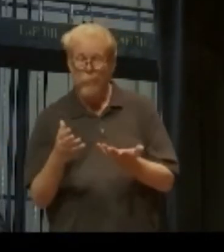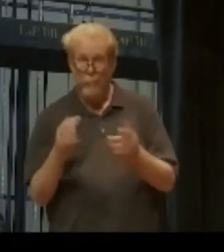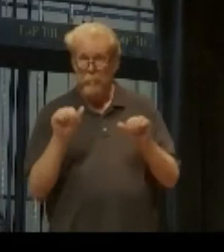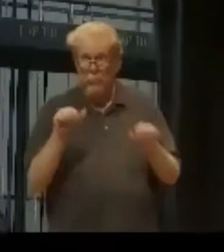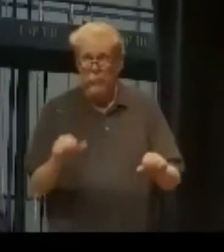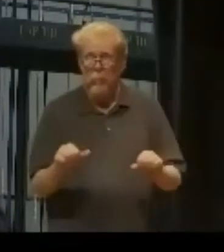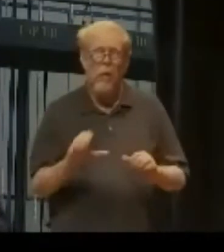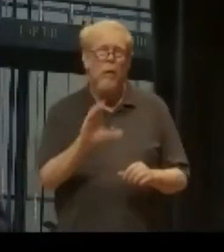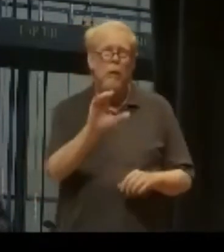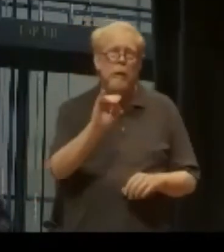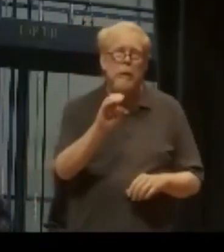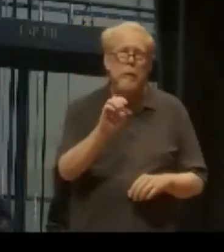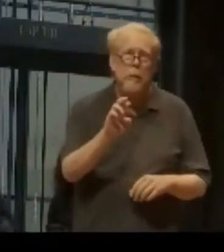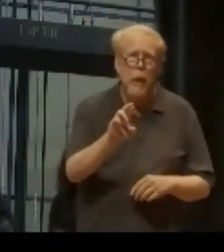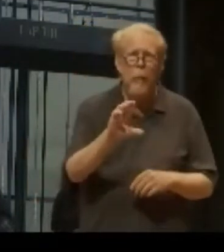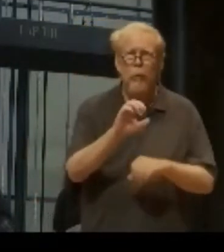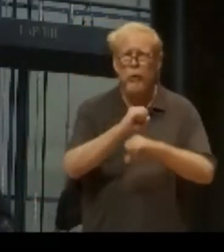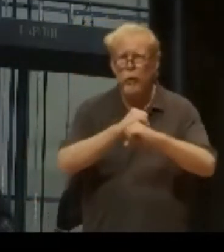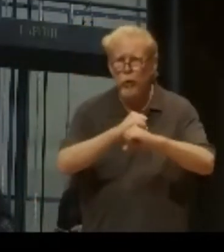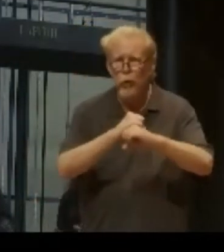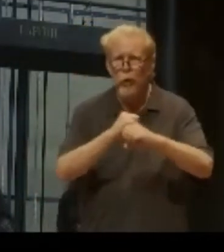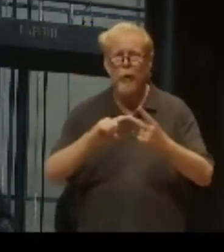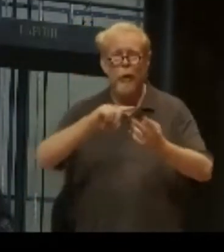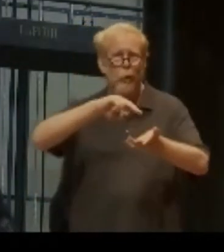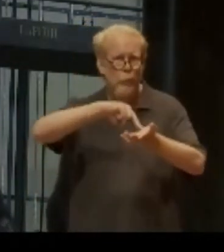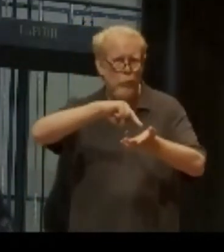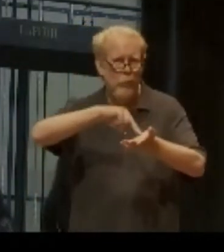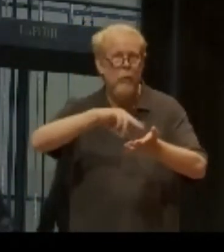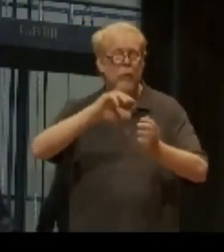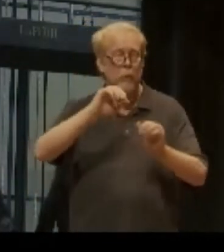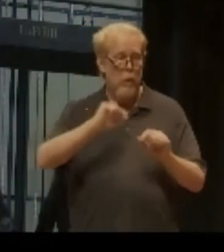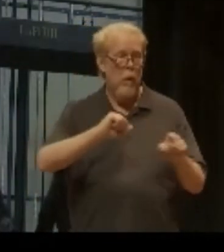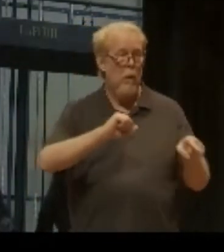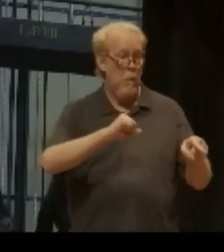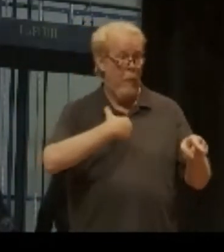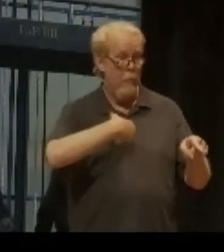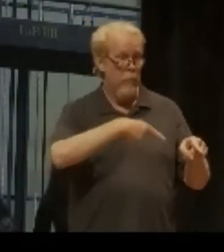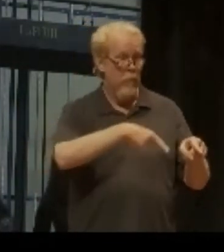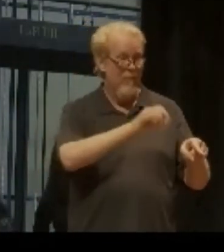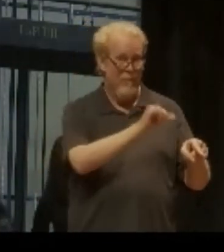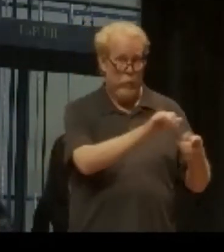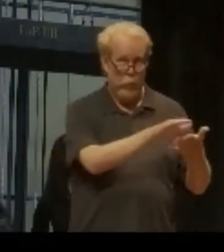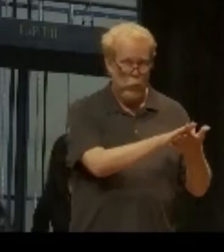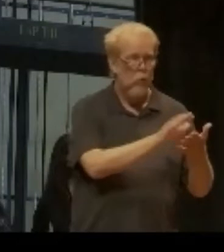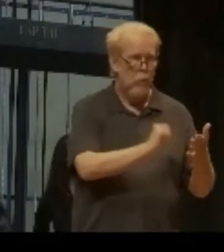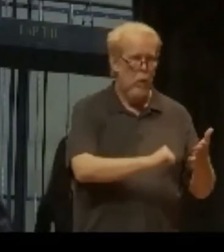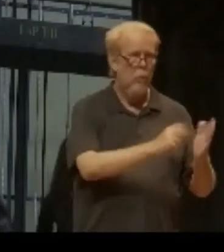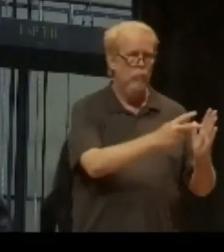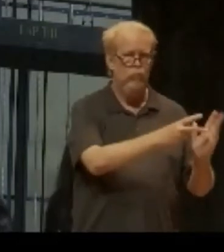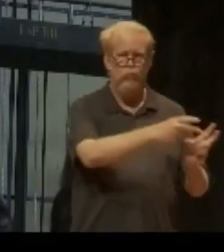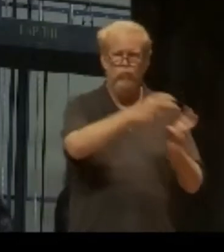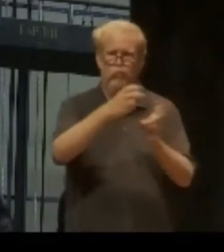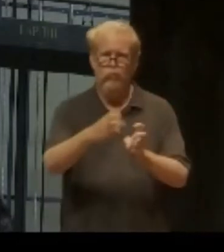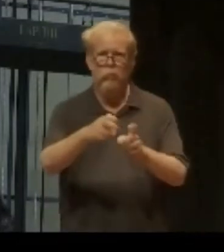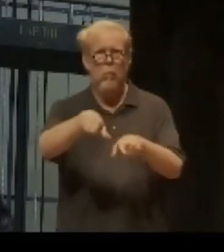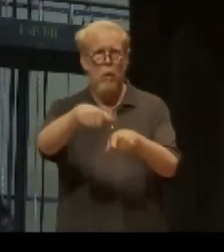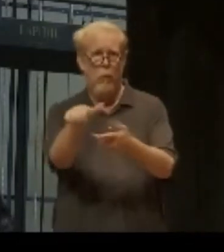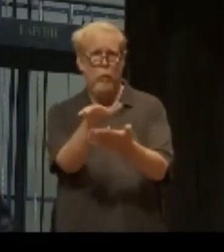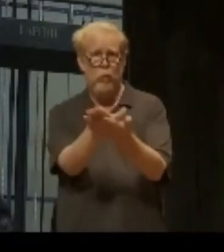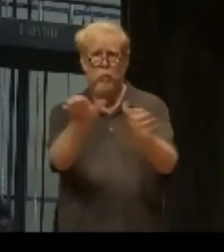que existen, ya sea en ciberseguridad, programas de enfermería, se pueden replicar en cualquiera de los bachilleratos. Por supuesto